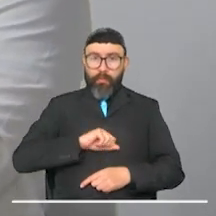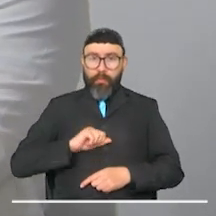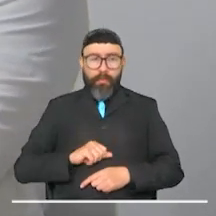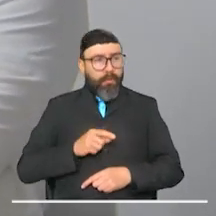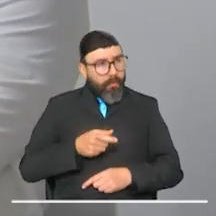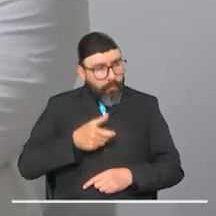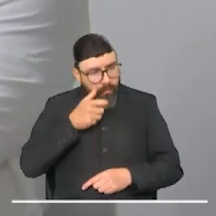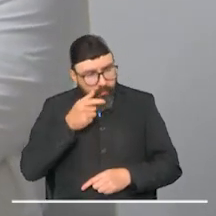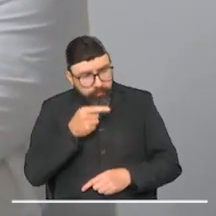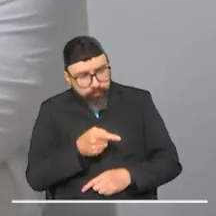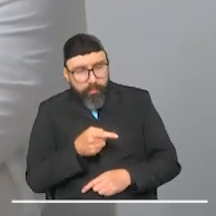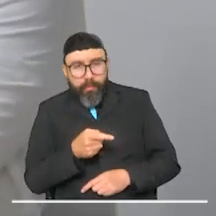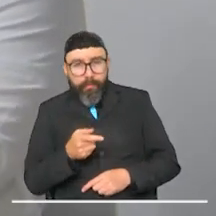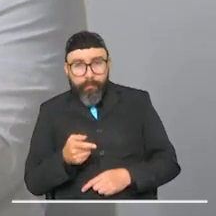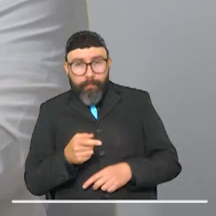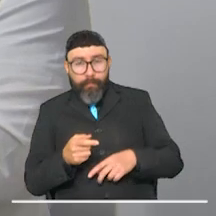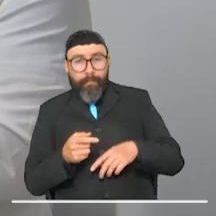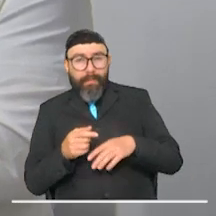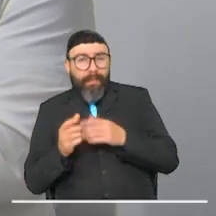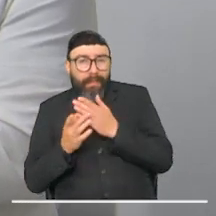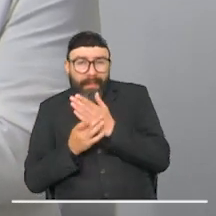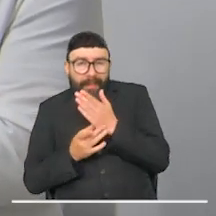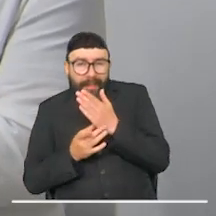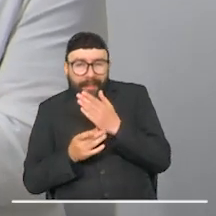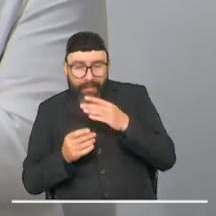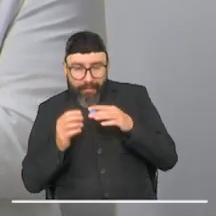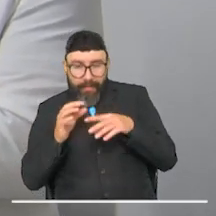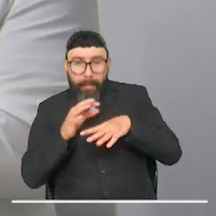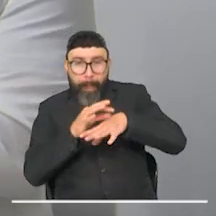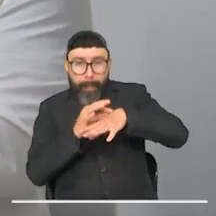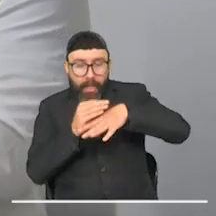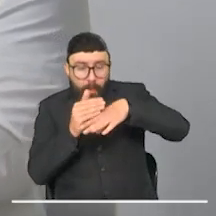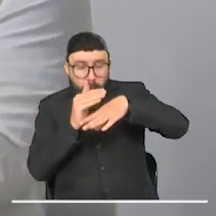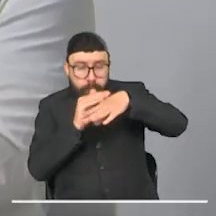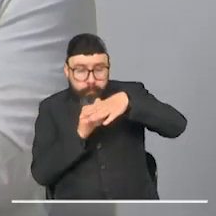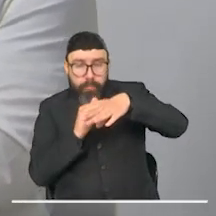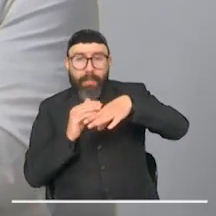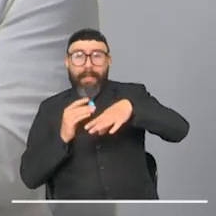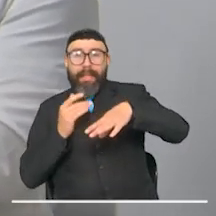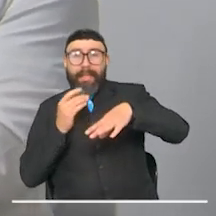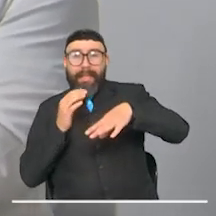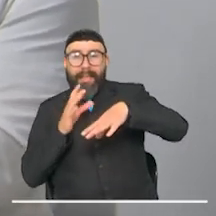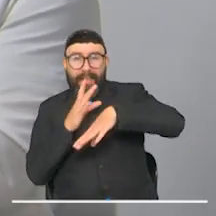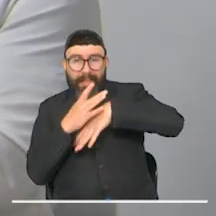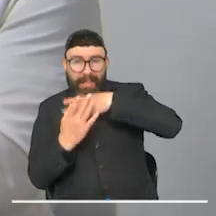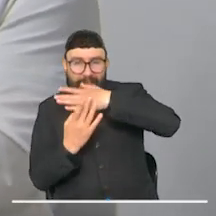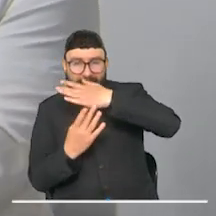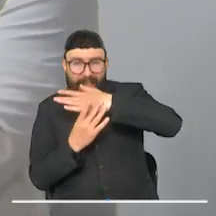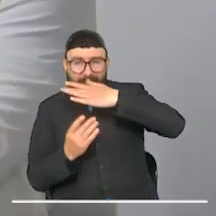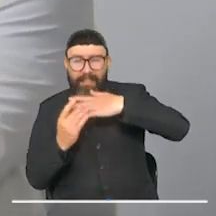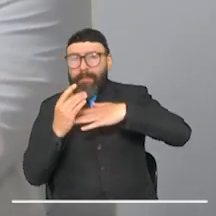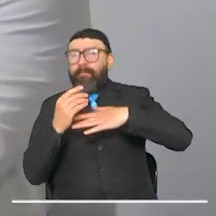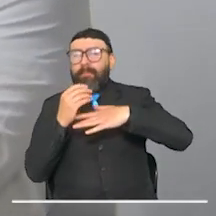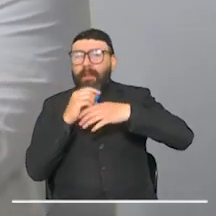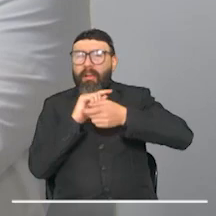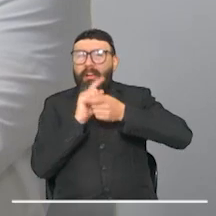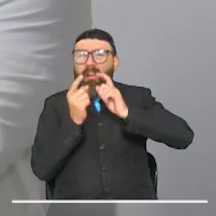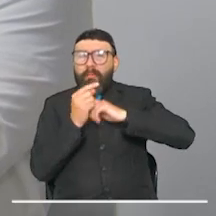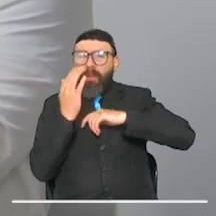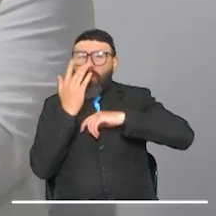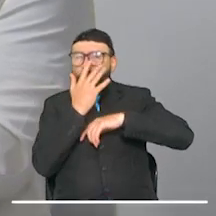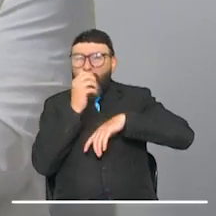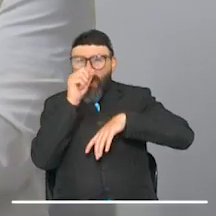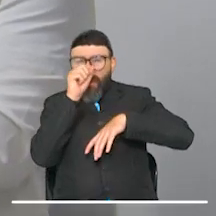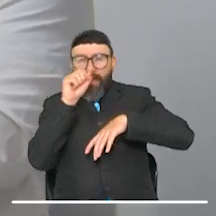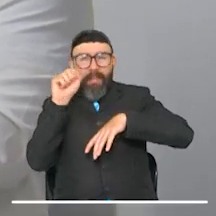subcutáneo es la capital de grasa que está por debajo de la piel se torna a oscura se mancha de negro desde el punto de vista ecográfico